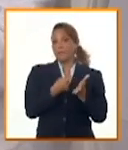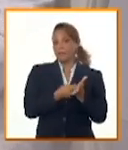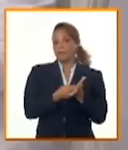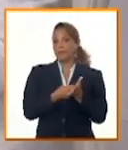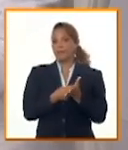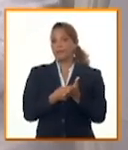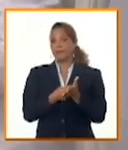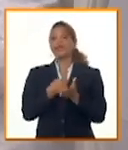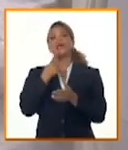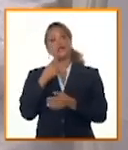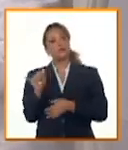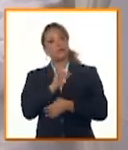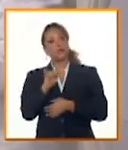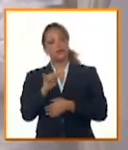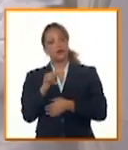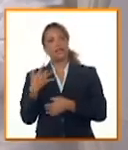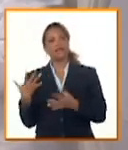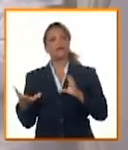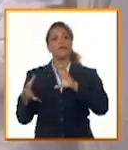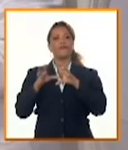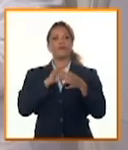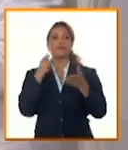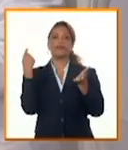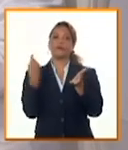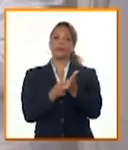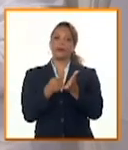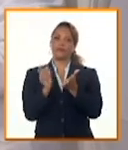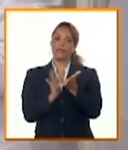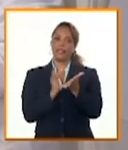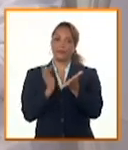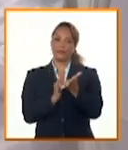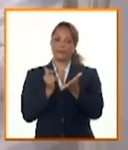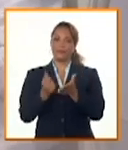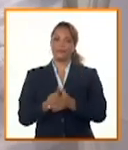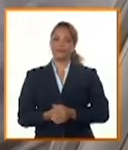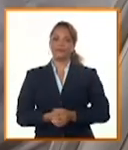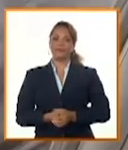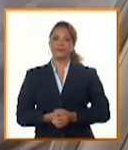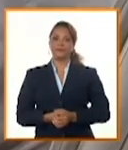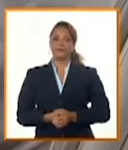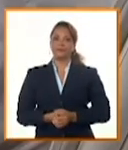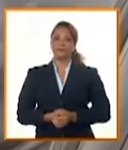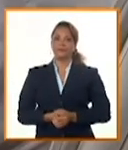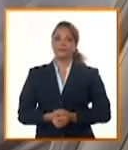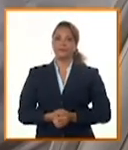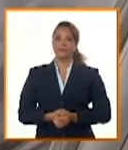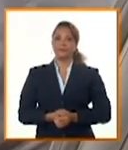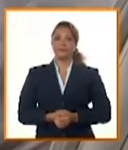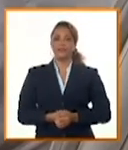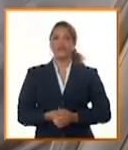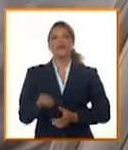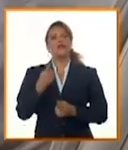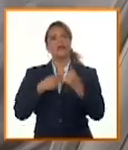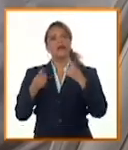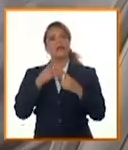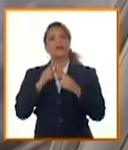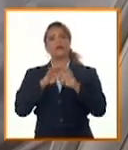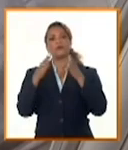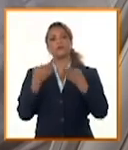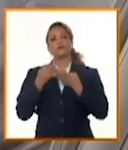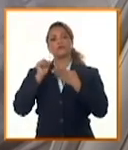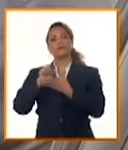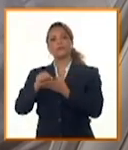parte del ecosistema de los medios de pago electrónico esto de todas formas es también un reto para todos esos